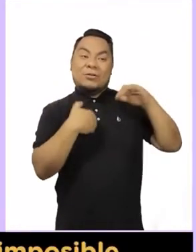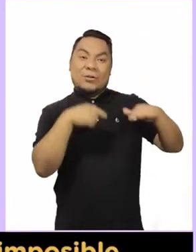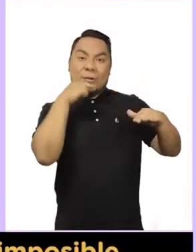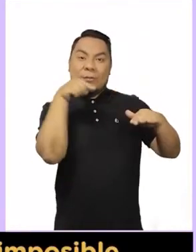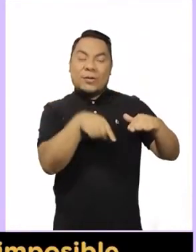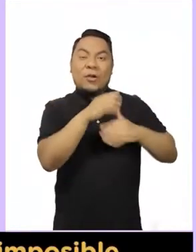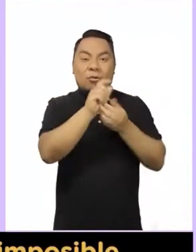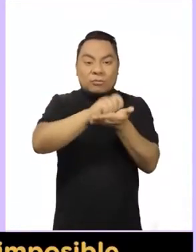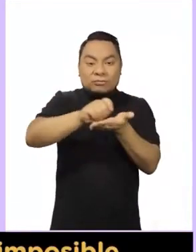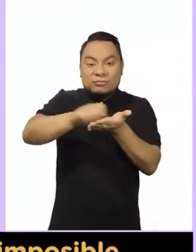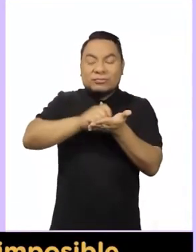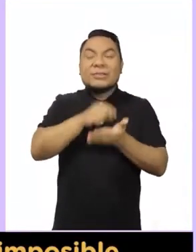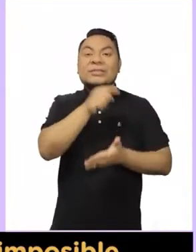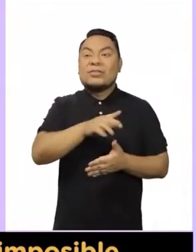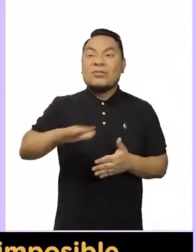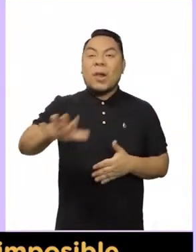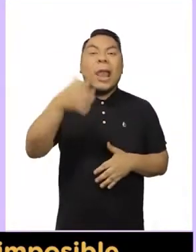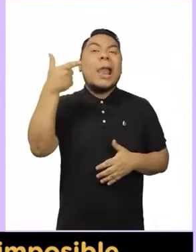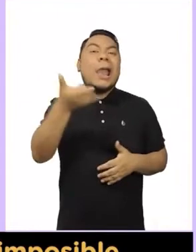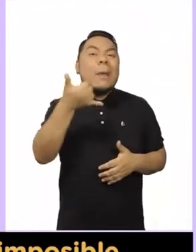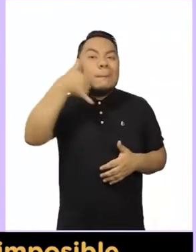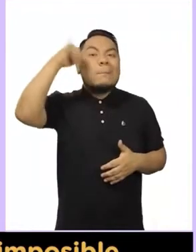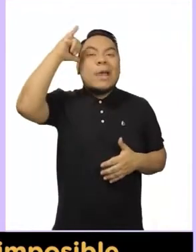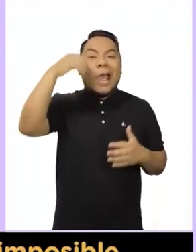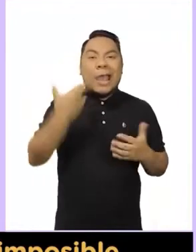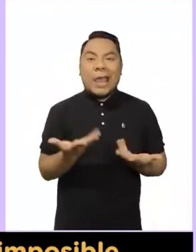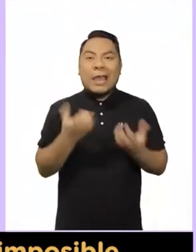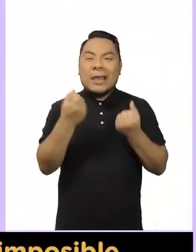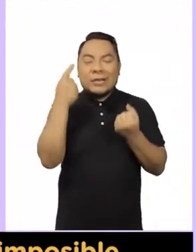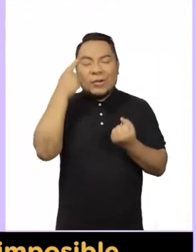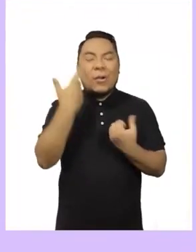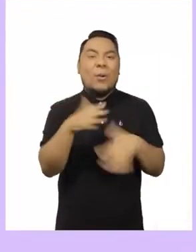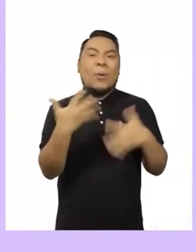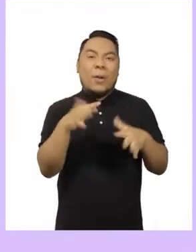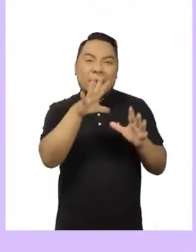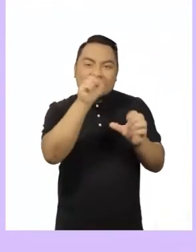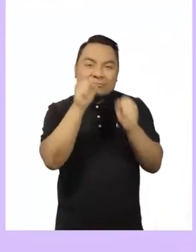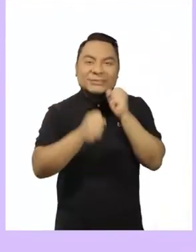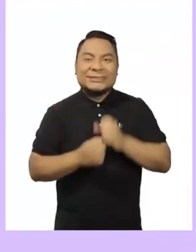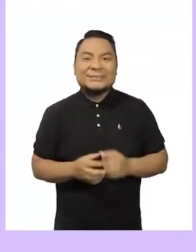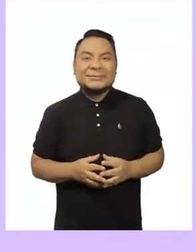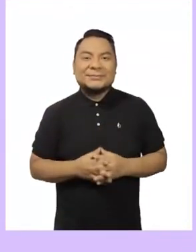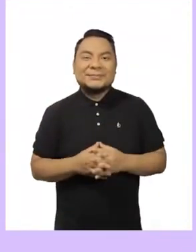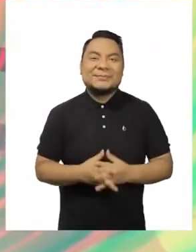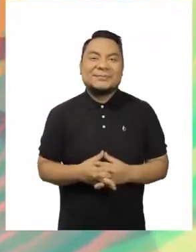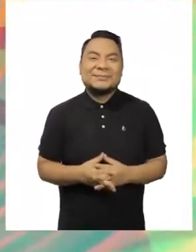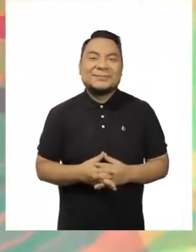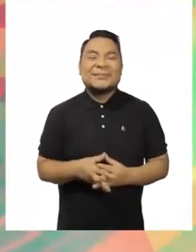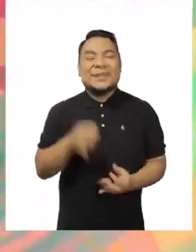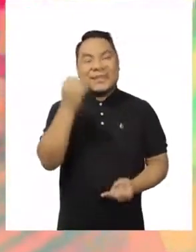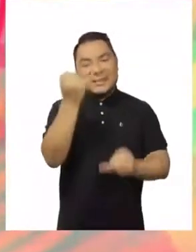emoción que un mundo sin sus vaquitas le parecía imposible.